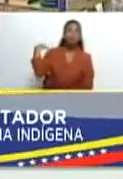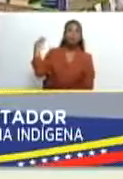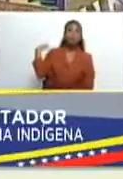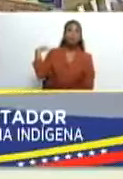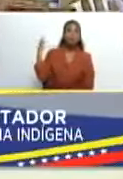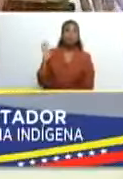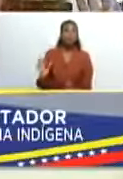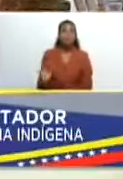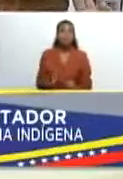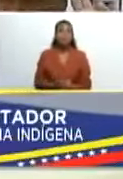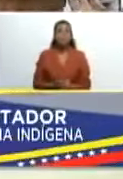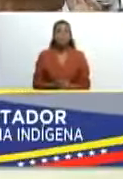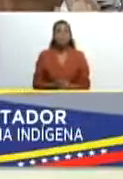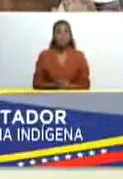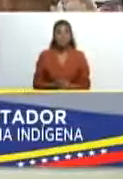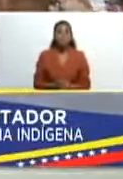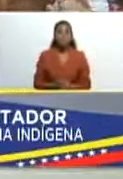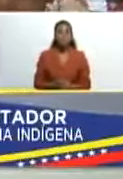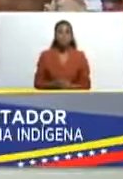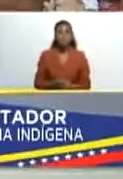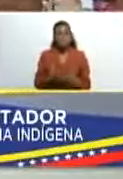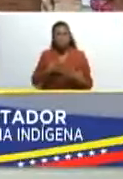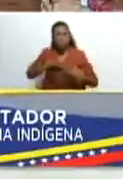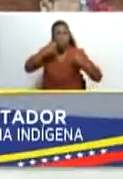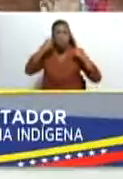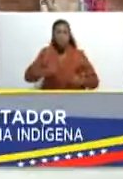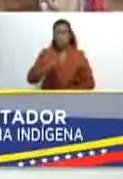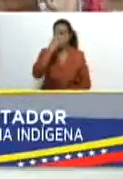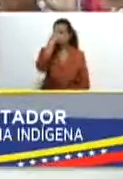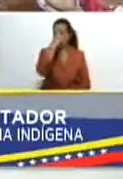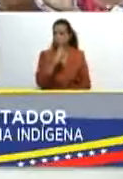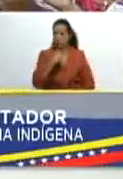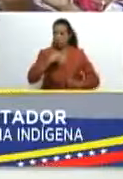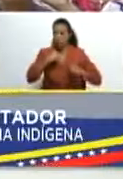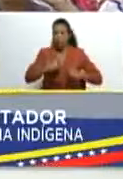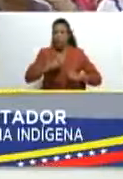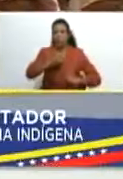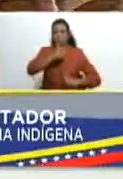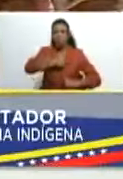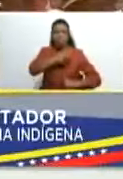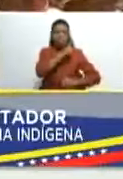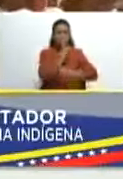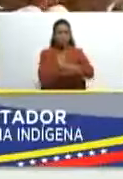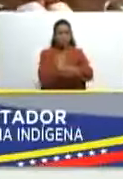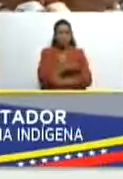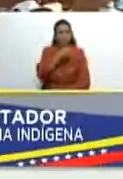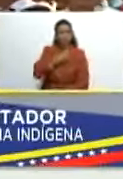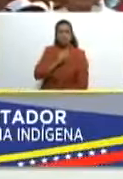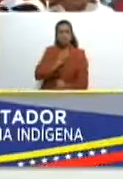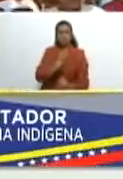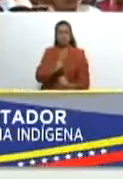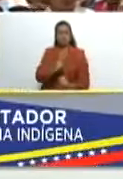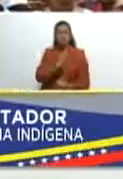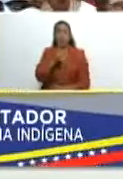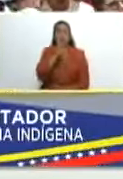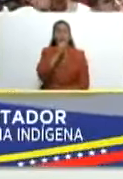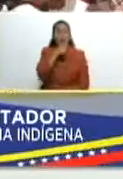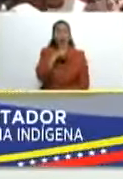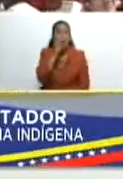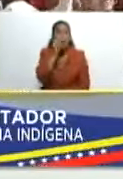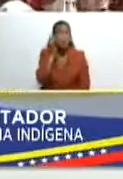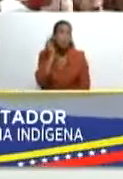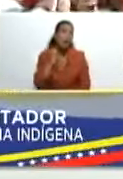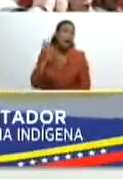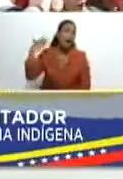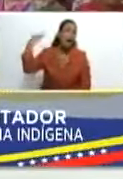sin la rebeldía y la fuerza de resistencia de nuestros abuelos y abuelas que vinieron